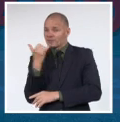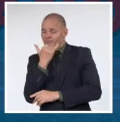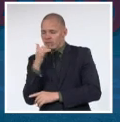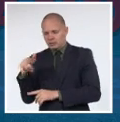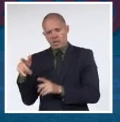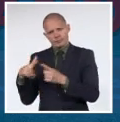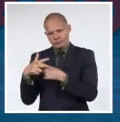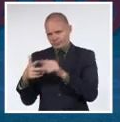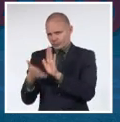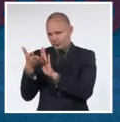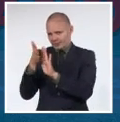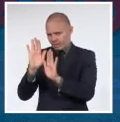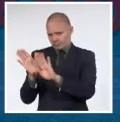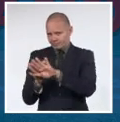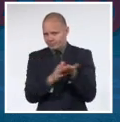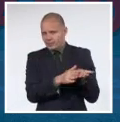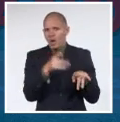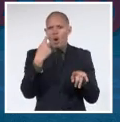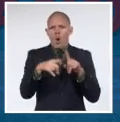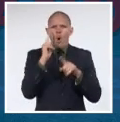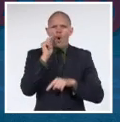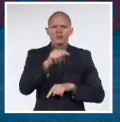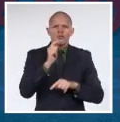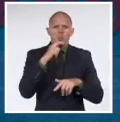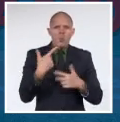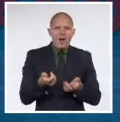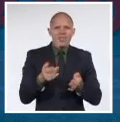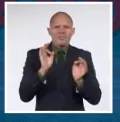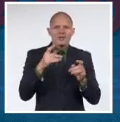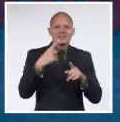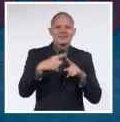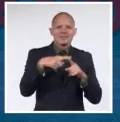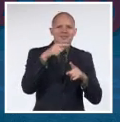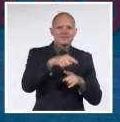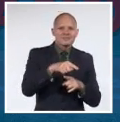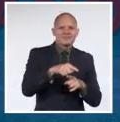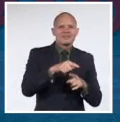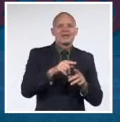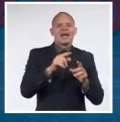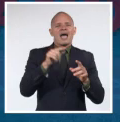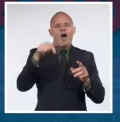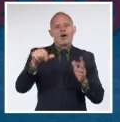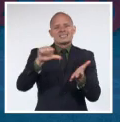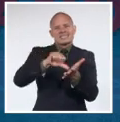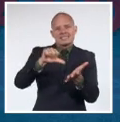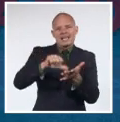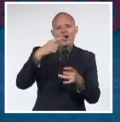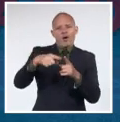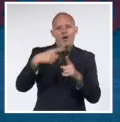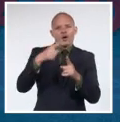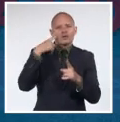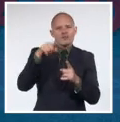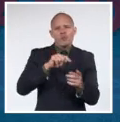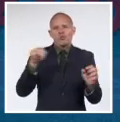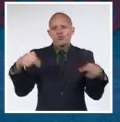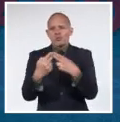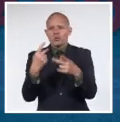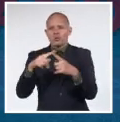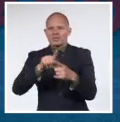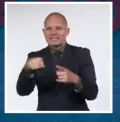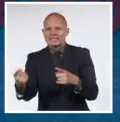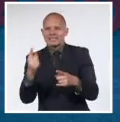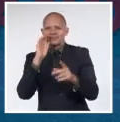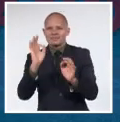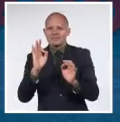Ian. Mientras, Portuarios recibirá a Centrales en el Estadio Latinoamericano y Cafetaleros será anfitrión de Agricultores en